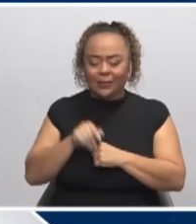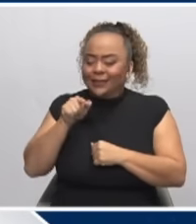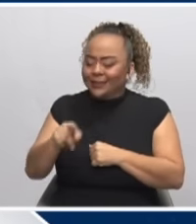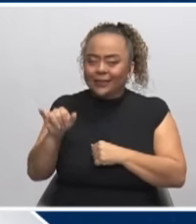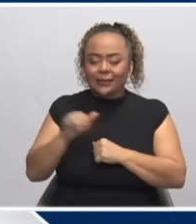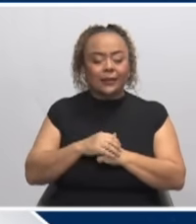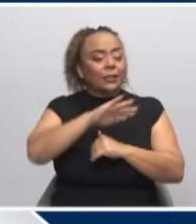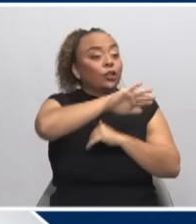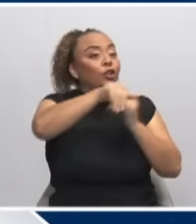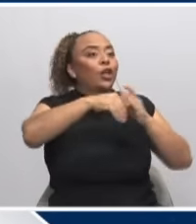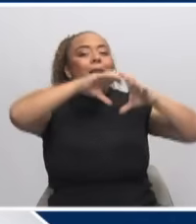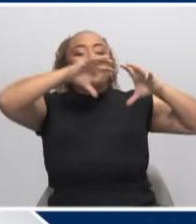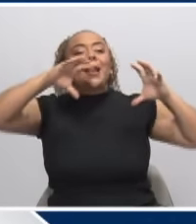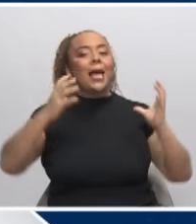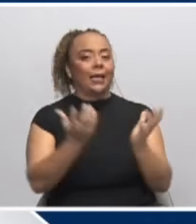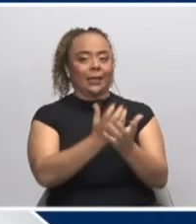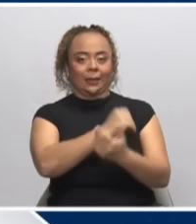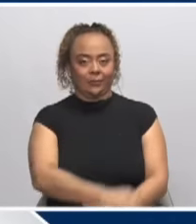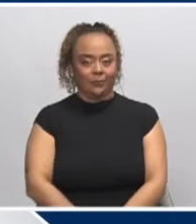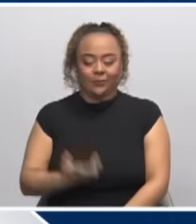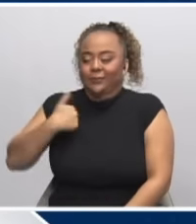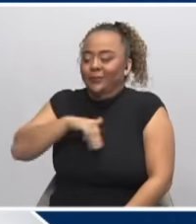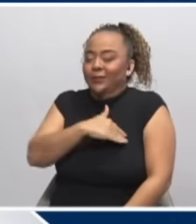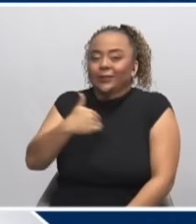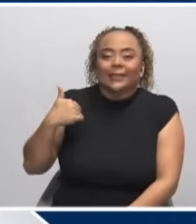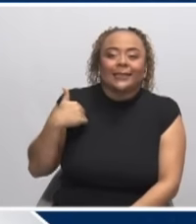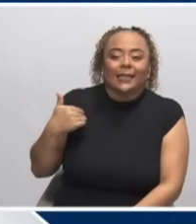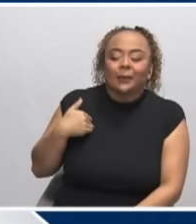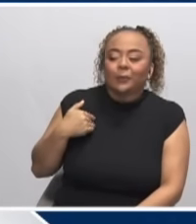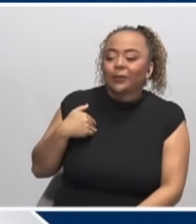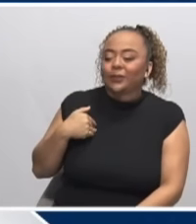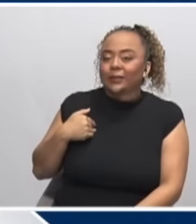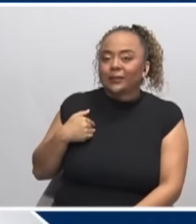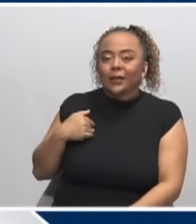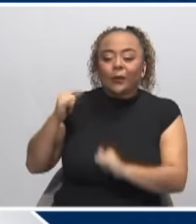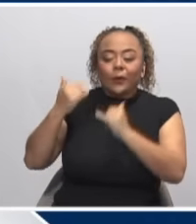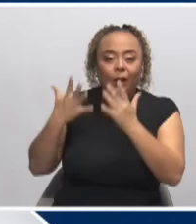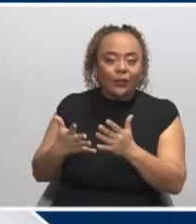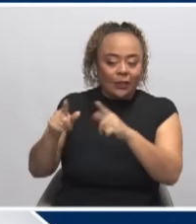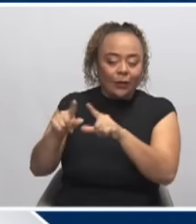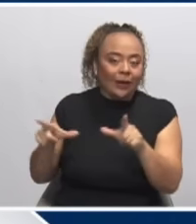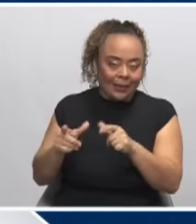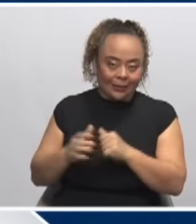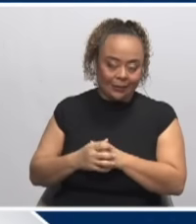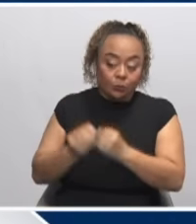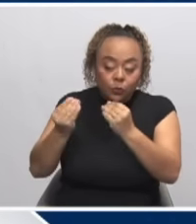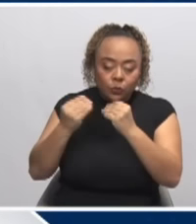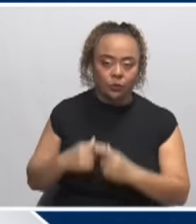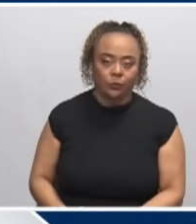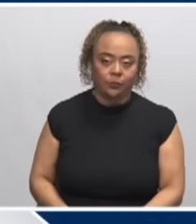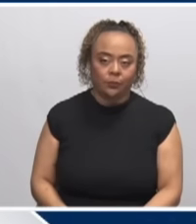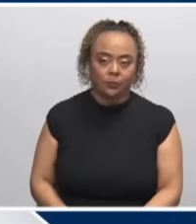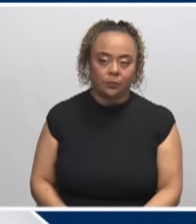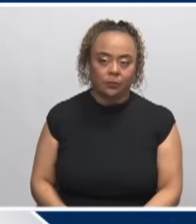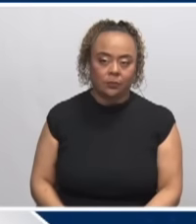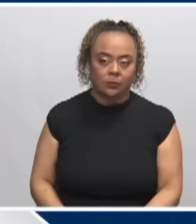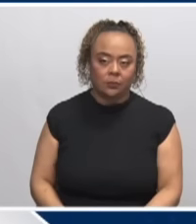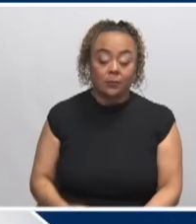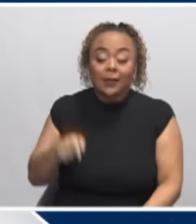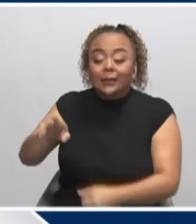todo el planeta inclusive nosotros tenemos la liga Tenemos un gran grueso jugadores de la liga local aquí se han